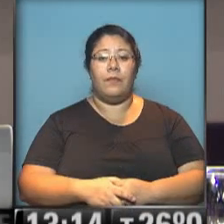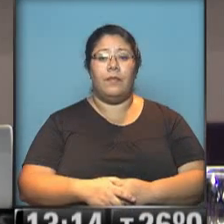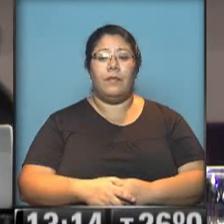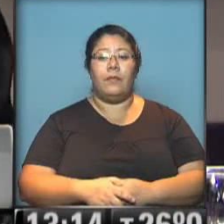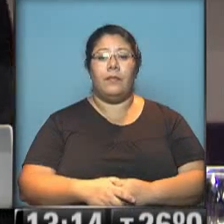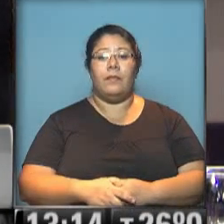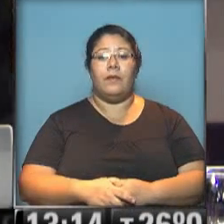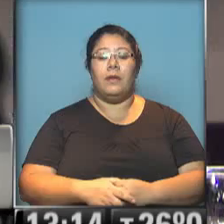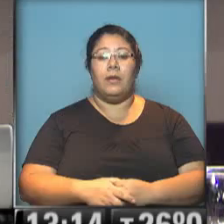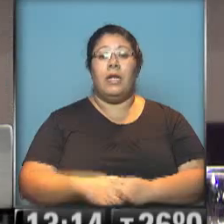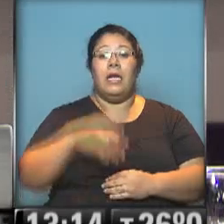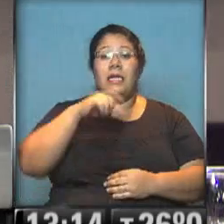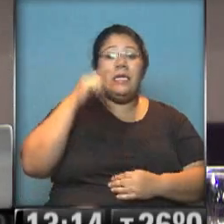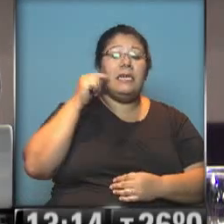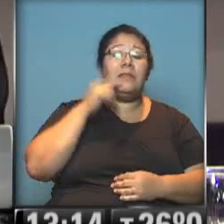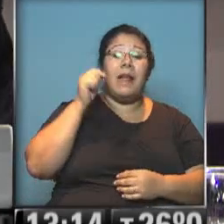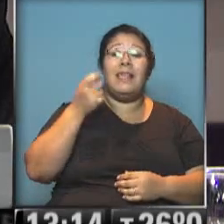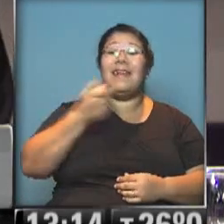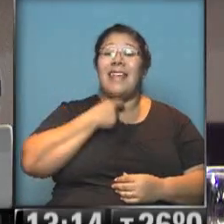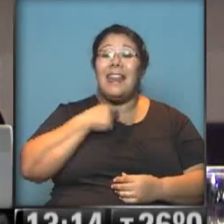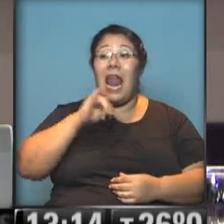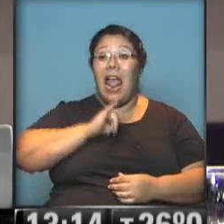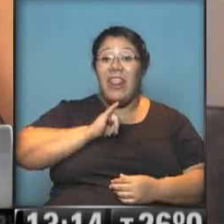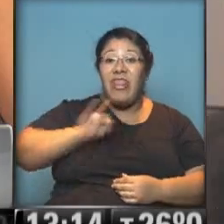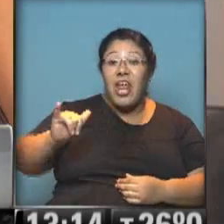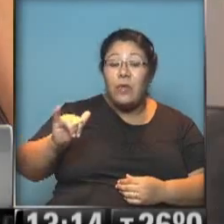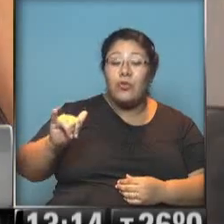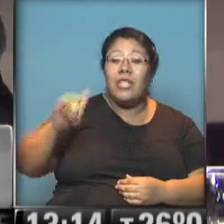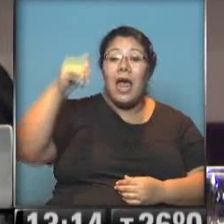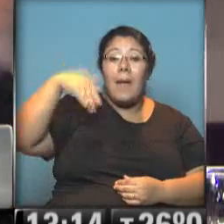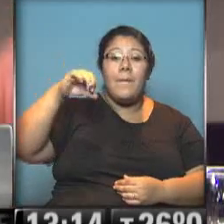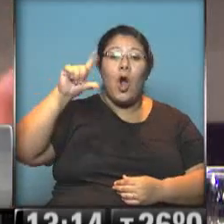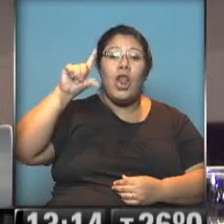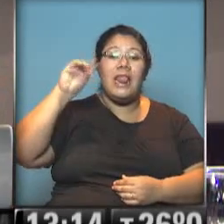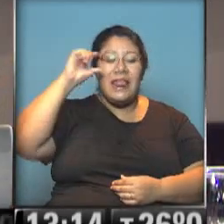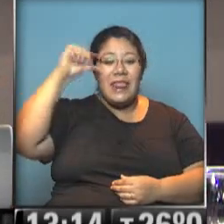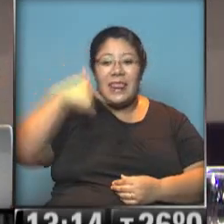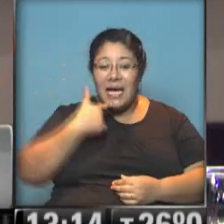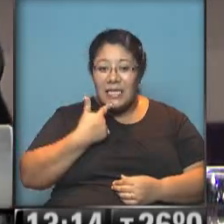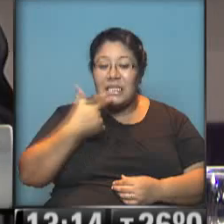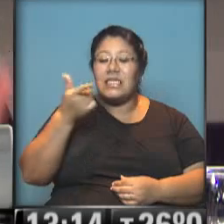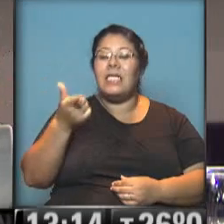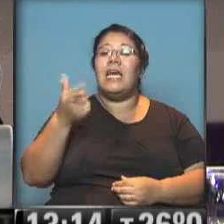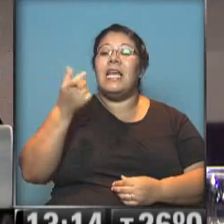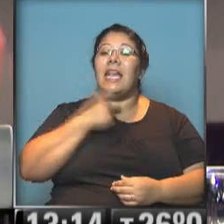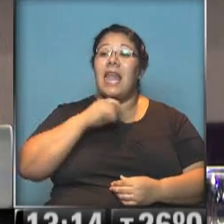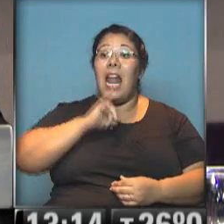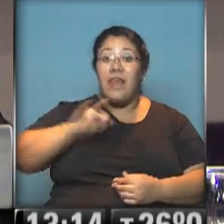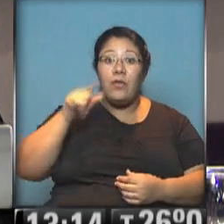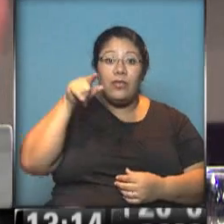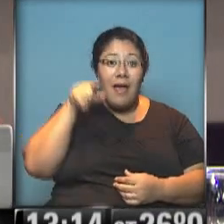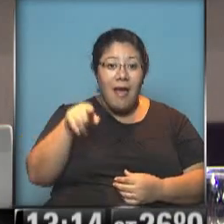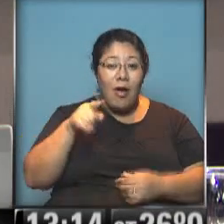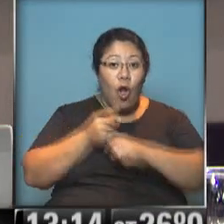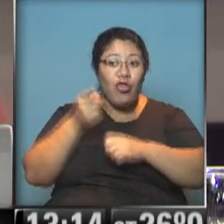encubrimiento del hijo como quería misma anima quería que esta causa de esta denuncia dijo la desestimó se hizo una nueva entonces en ese sentido lo único que hay que